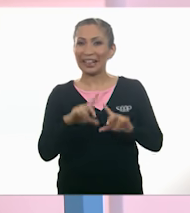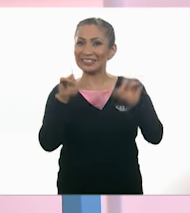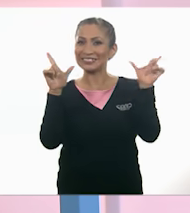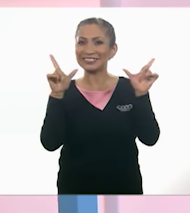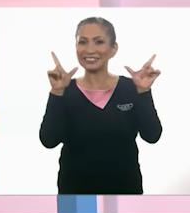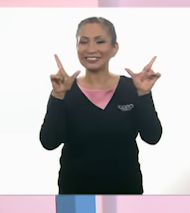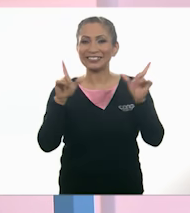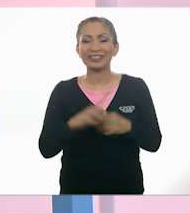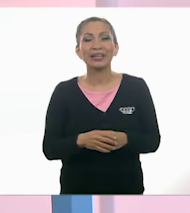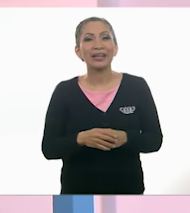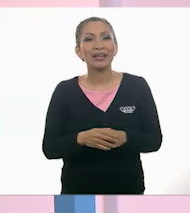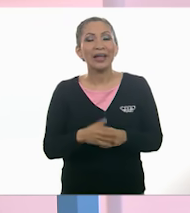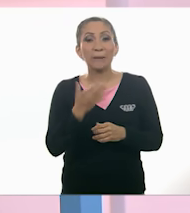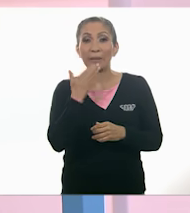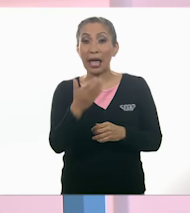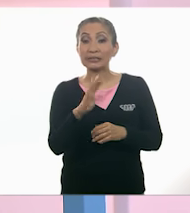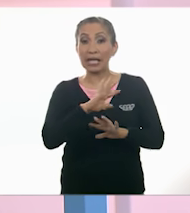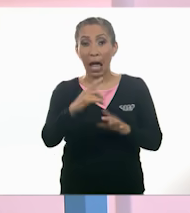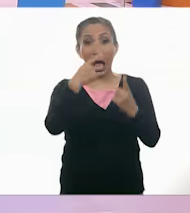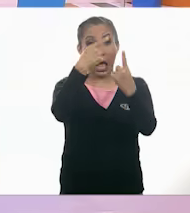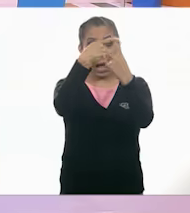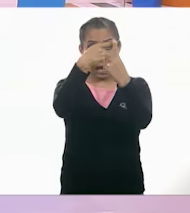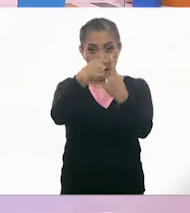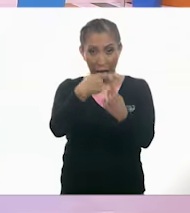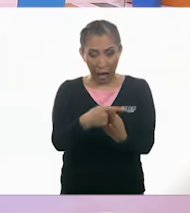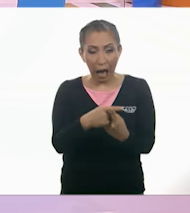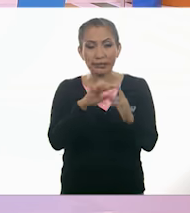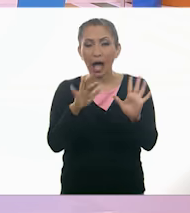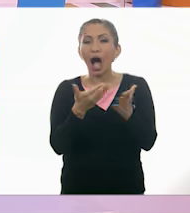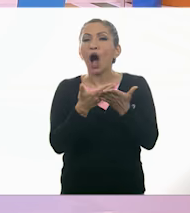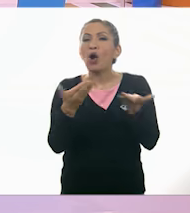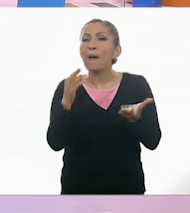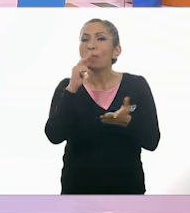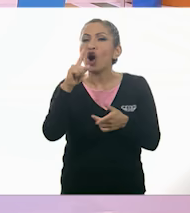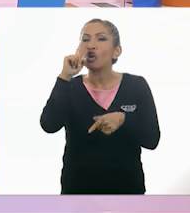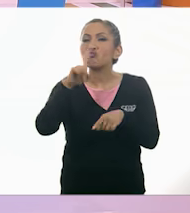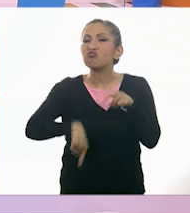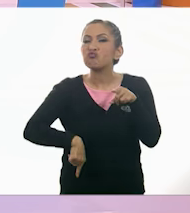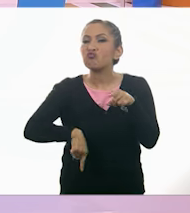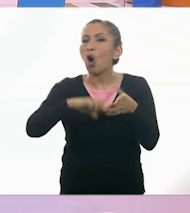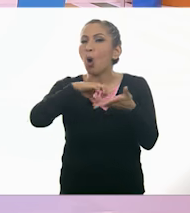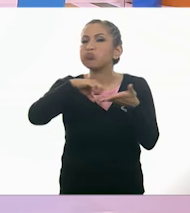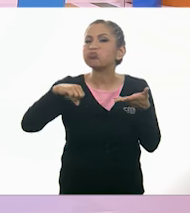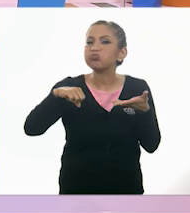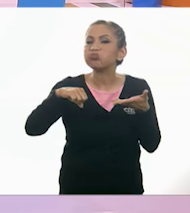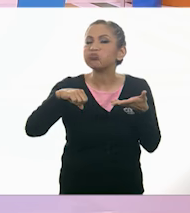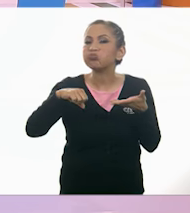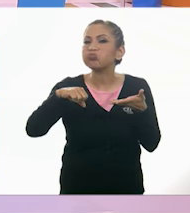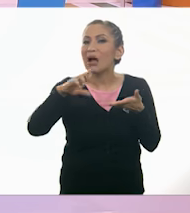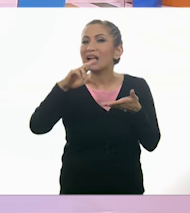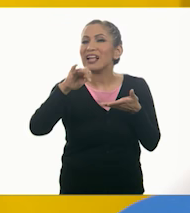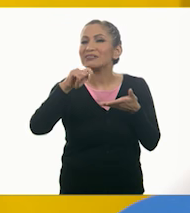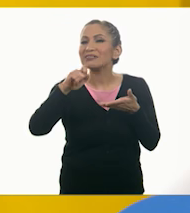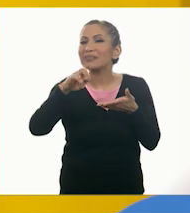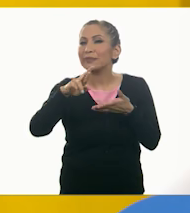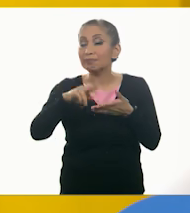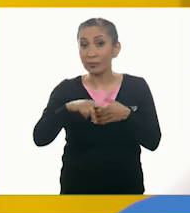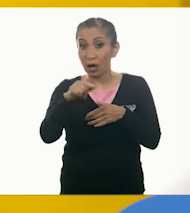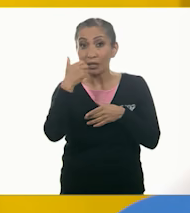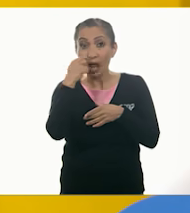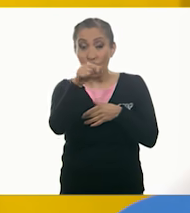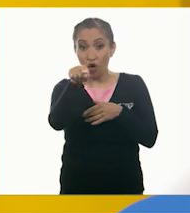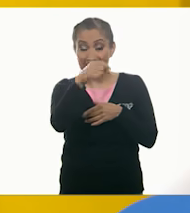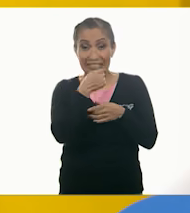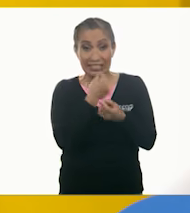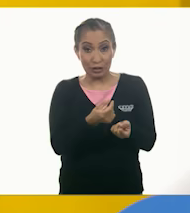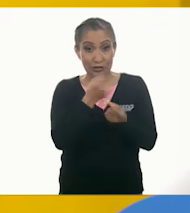Listo. Bueno, ya sumamos, ¿no? Como que ya es hora de que restes. Vamos a ver si sabes restar. Quiero que las